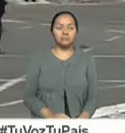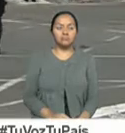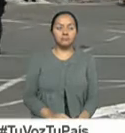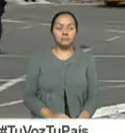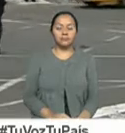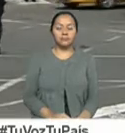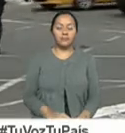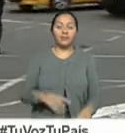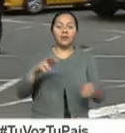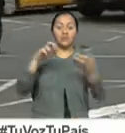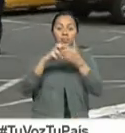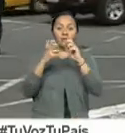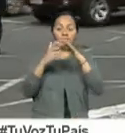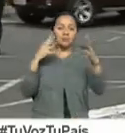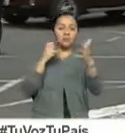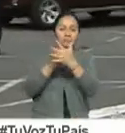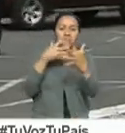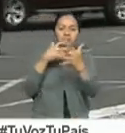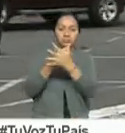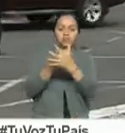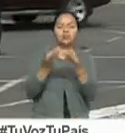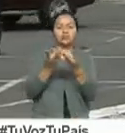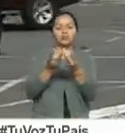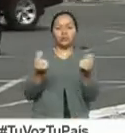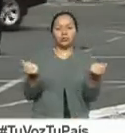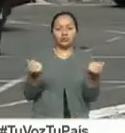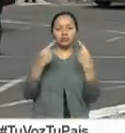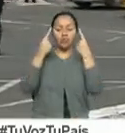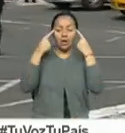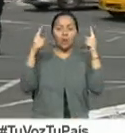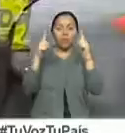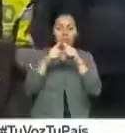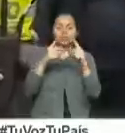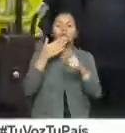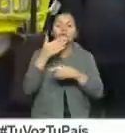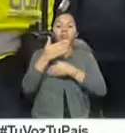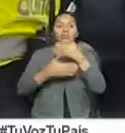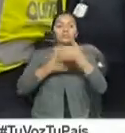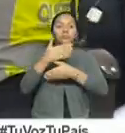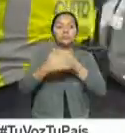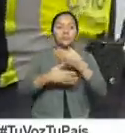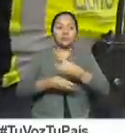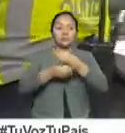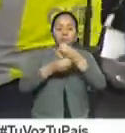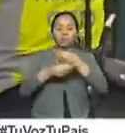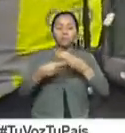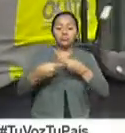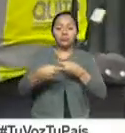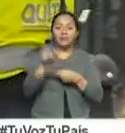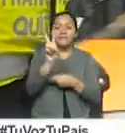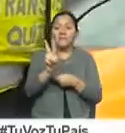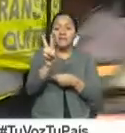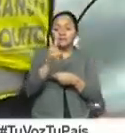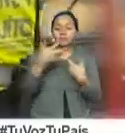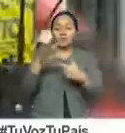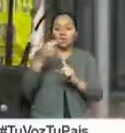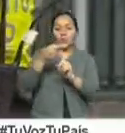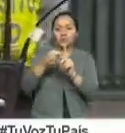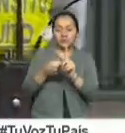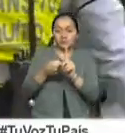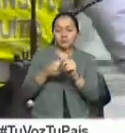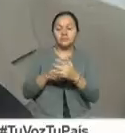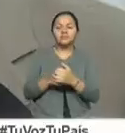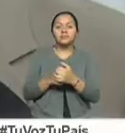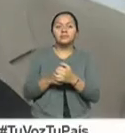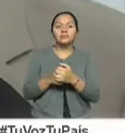Reducir la siniestralidad de tránsito es la meta del Pacto Nacional por la Seguridad Vial, que este viernes cumple un mes de su aplicación. El objetivo